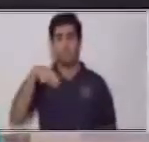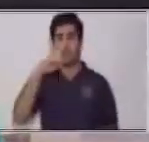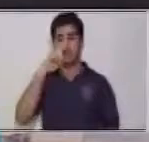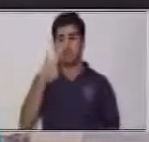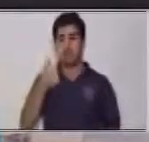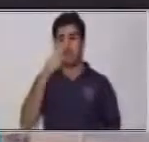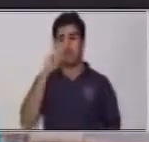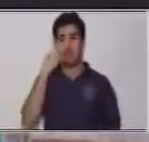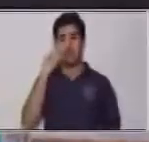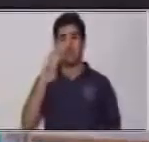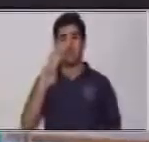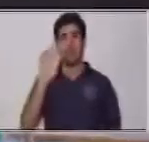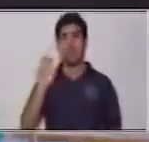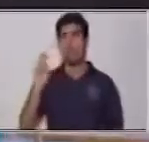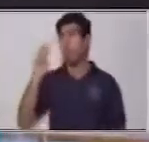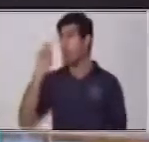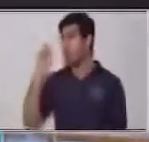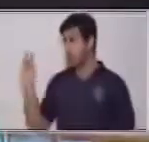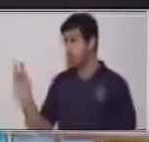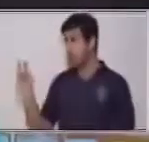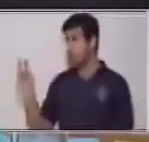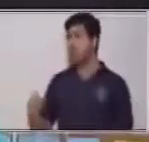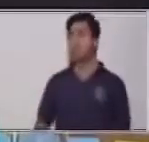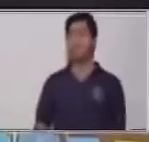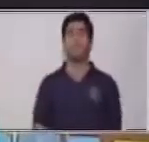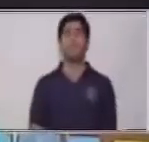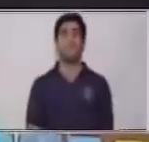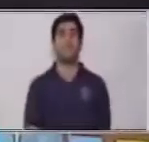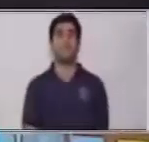el fundamento de otros